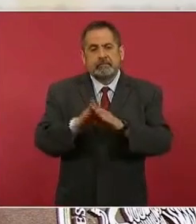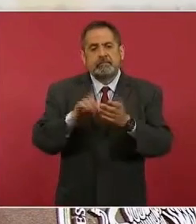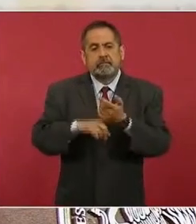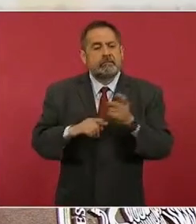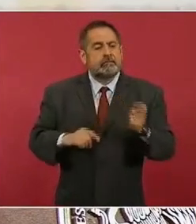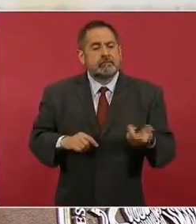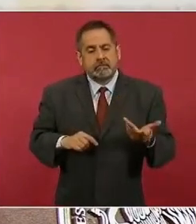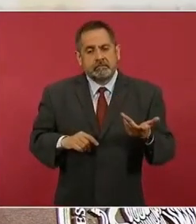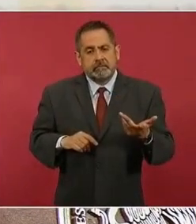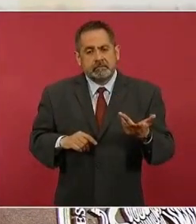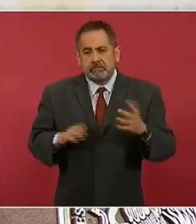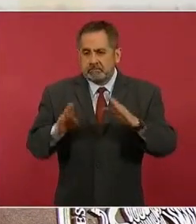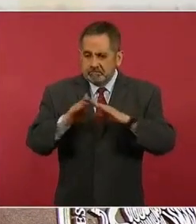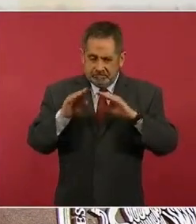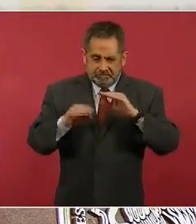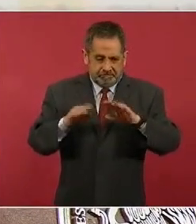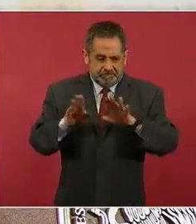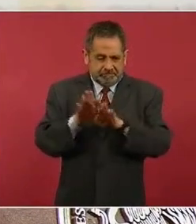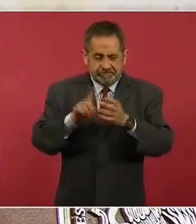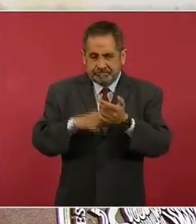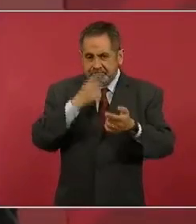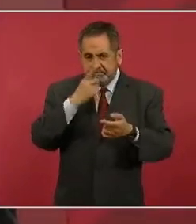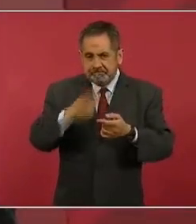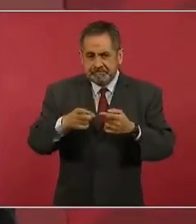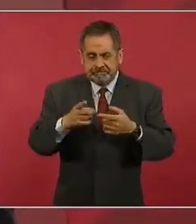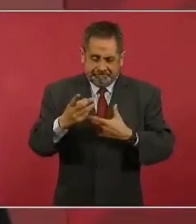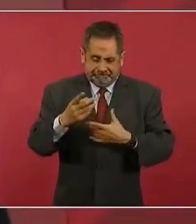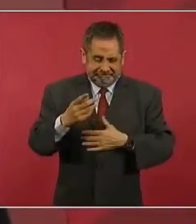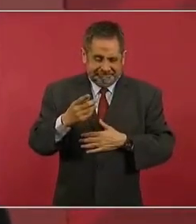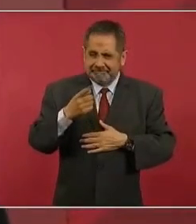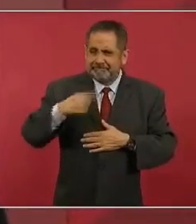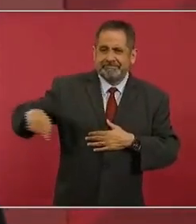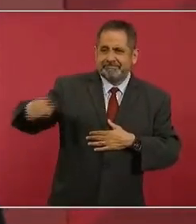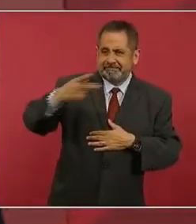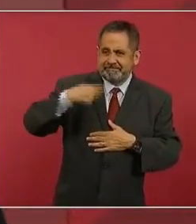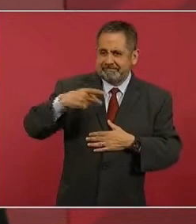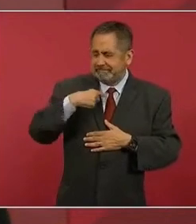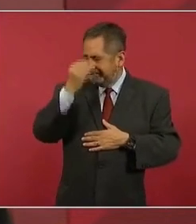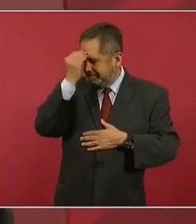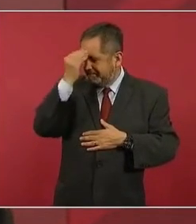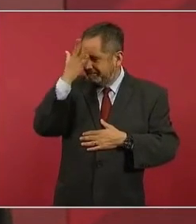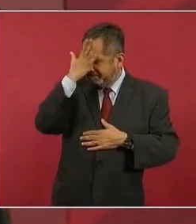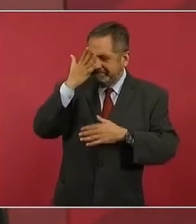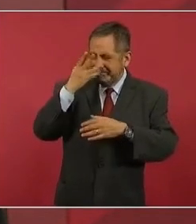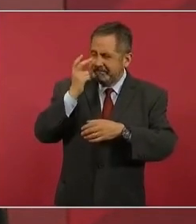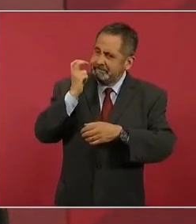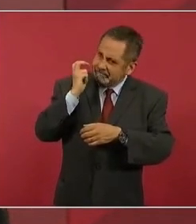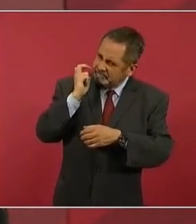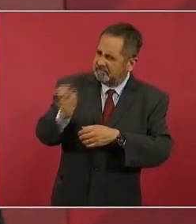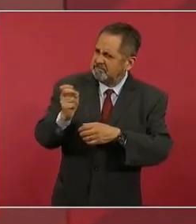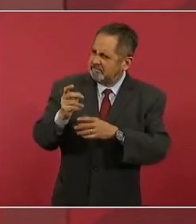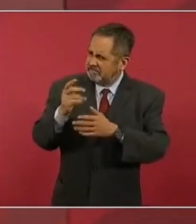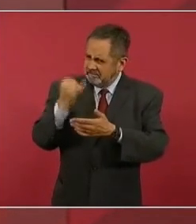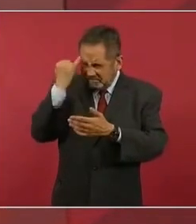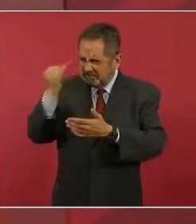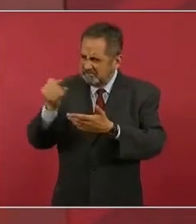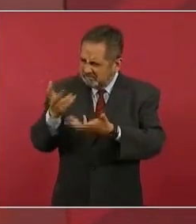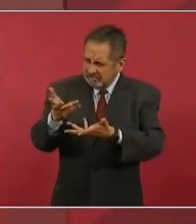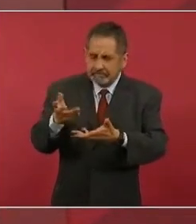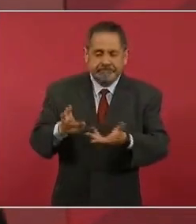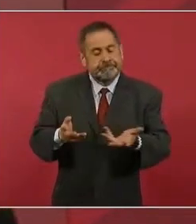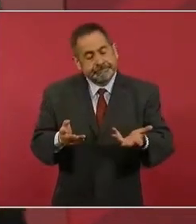que se introdujo, que se internalizó en muchos. Estás hablando